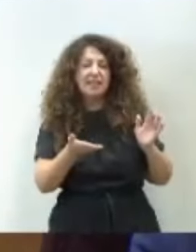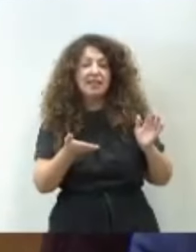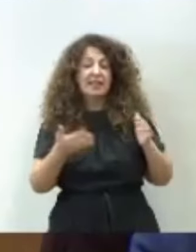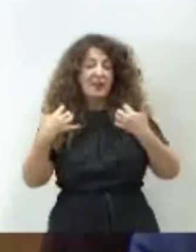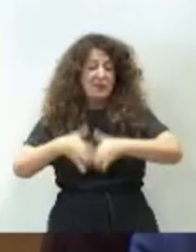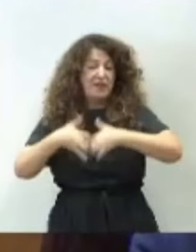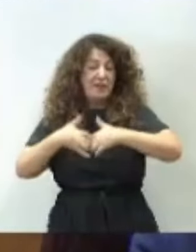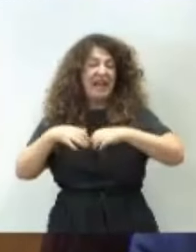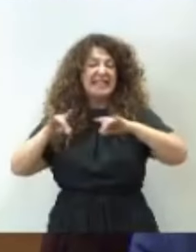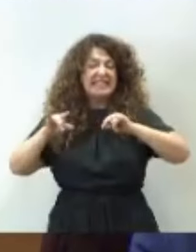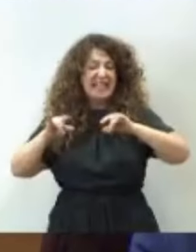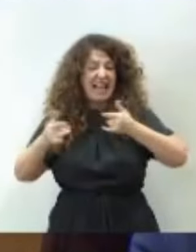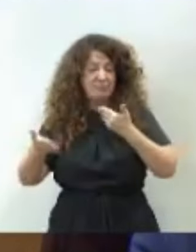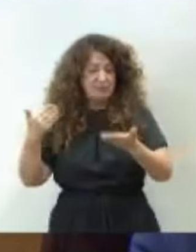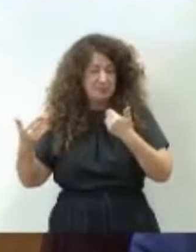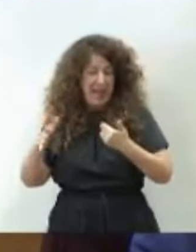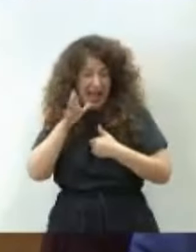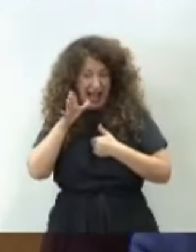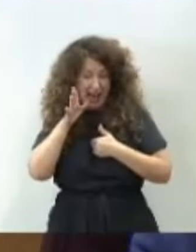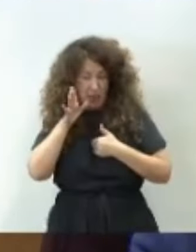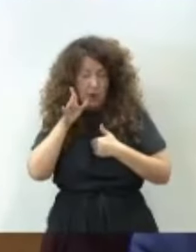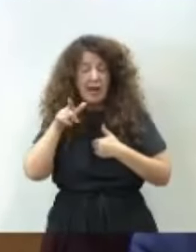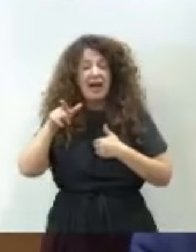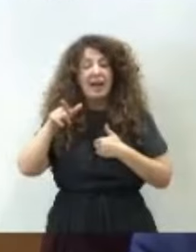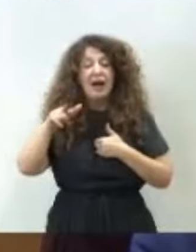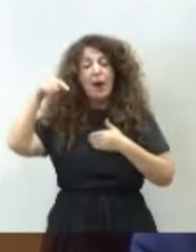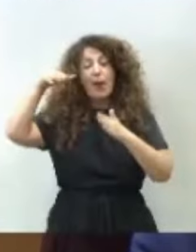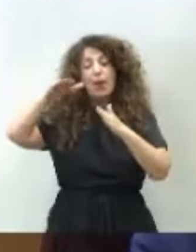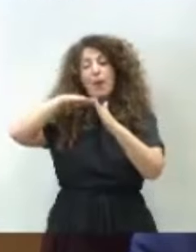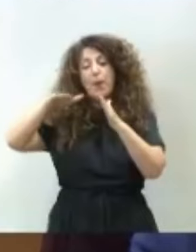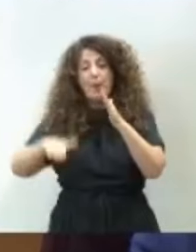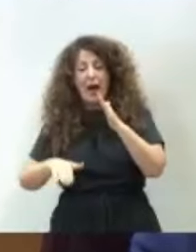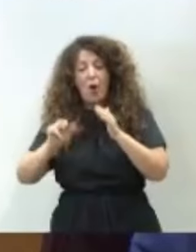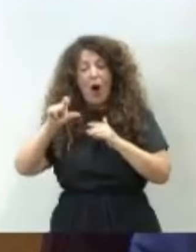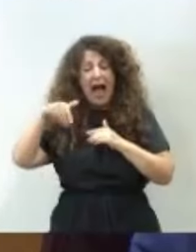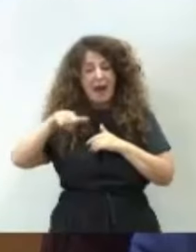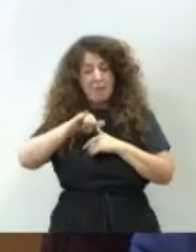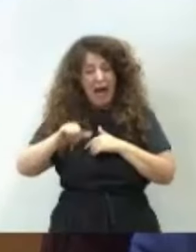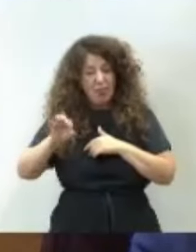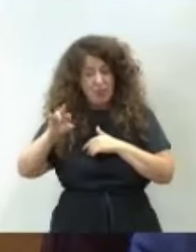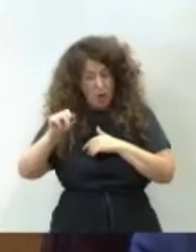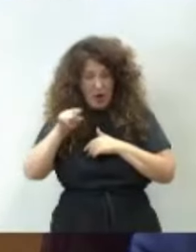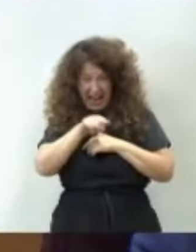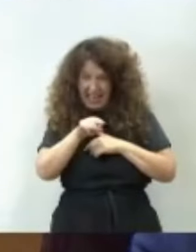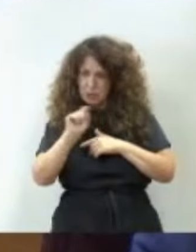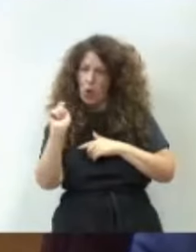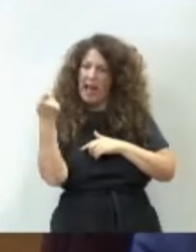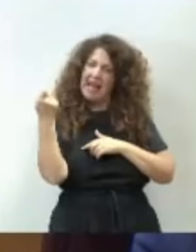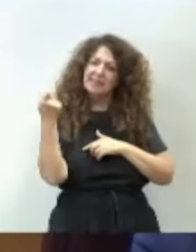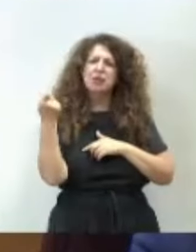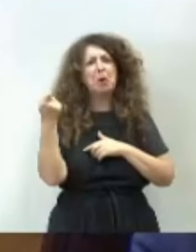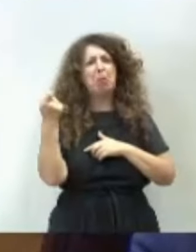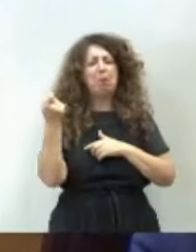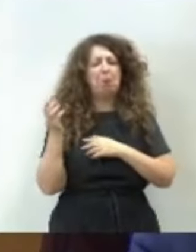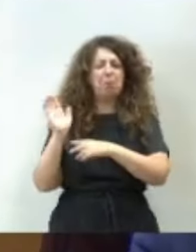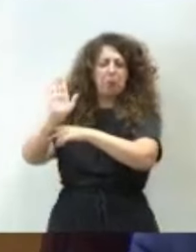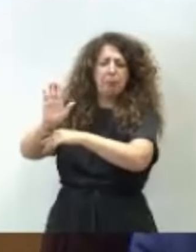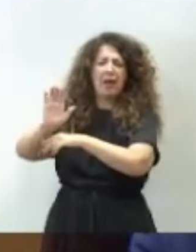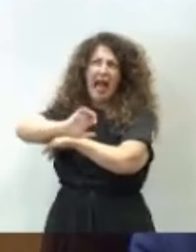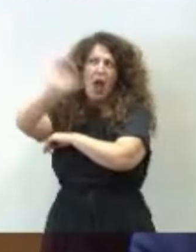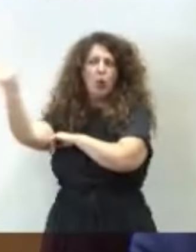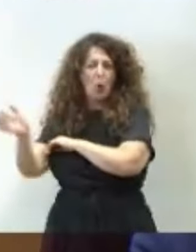el caso de la desaladora del Bajo Almanzora, es un éxito exportable a Europa después de que tras 6 años en el